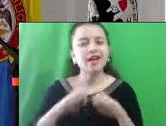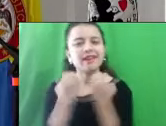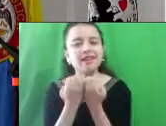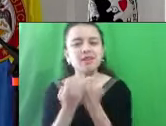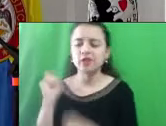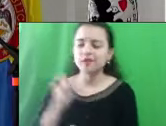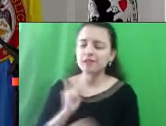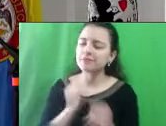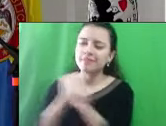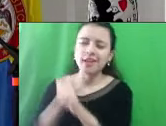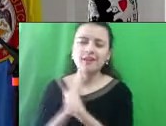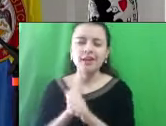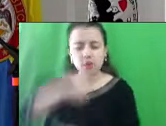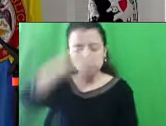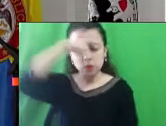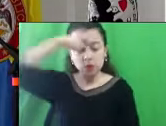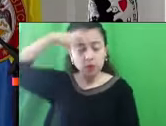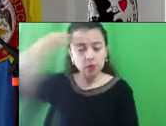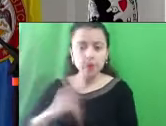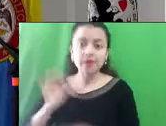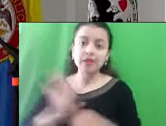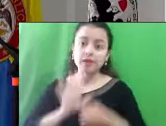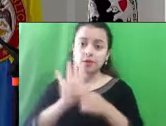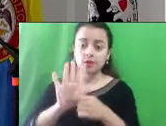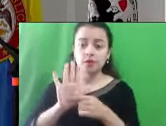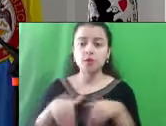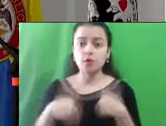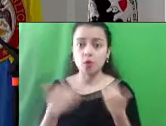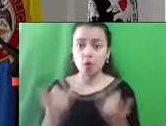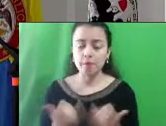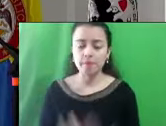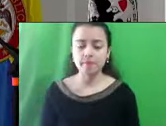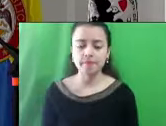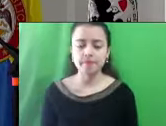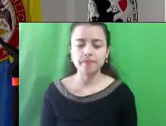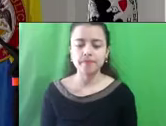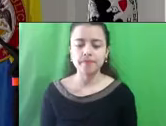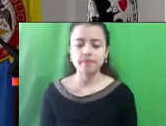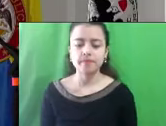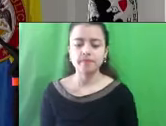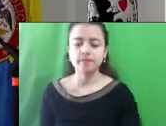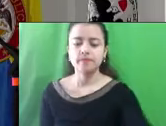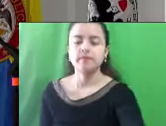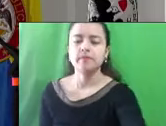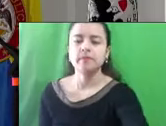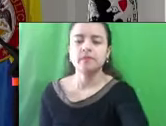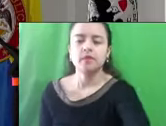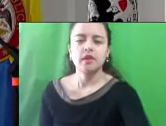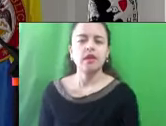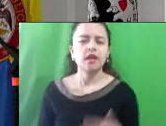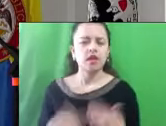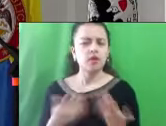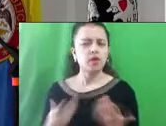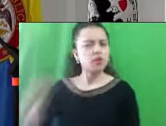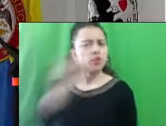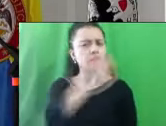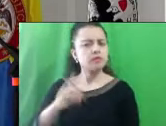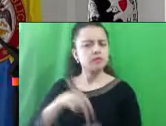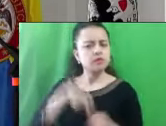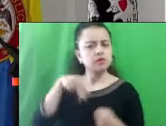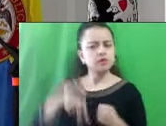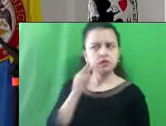A contarles a ustedes, comunidad, a entregarles ese balance que debemos hacer siempre y cómo se gestionan los recursos públicos de la comunidad en